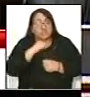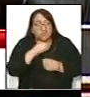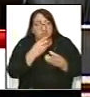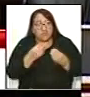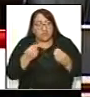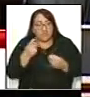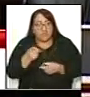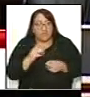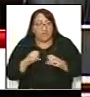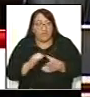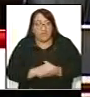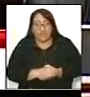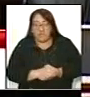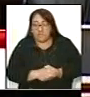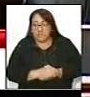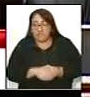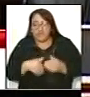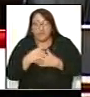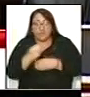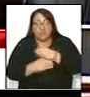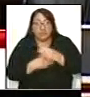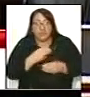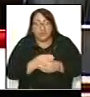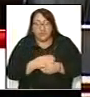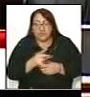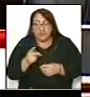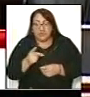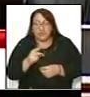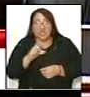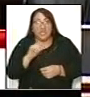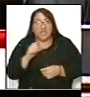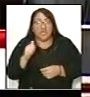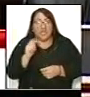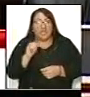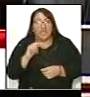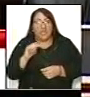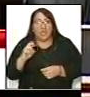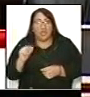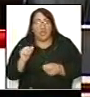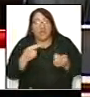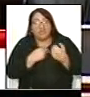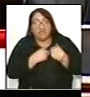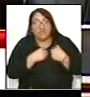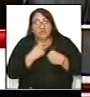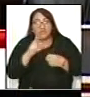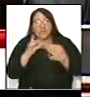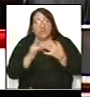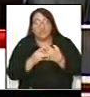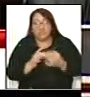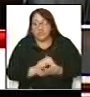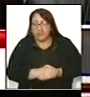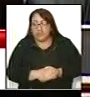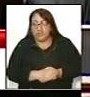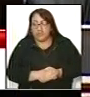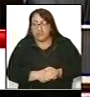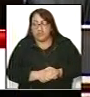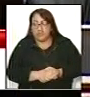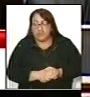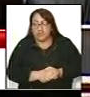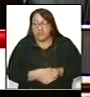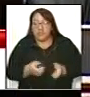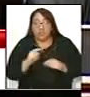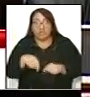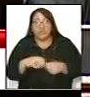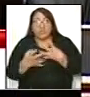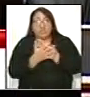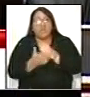constantes que él ha realizado alrededor del mundo. A la señora Lilian Tintori en representación de su esposo cuando estuvo